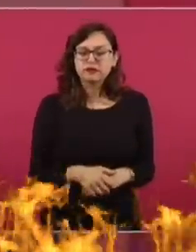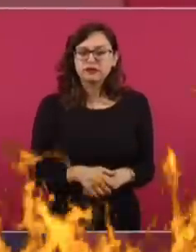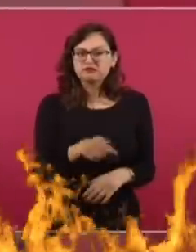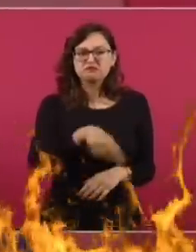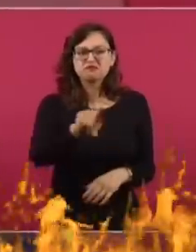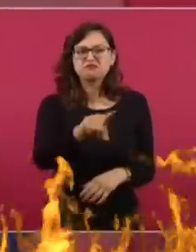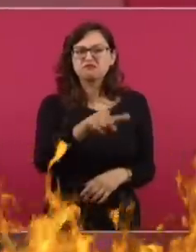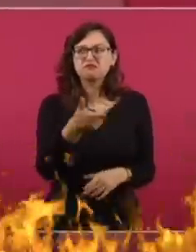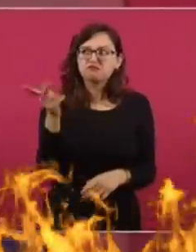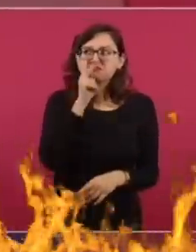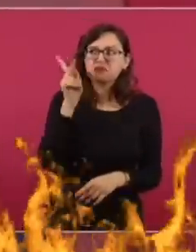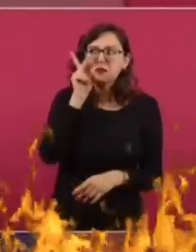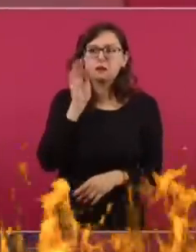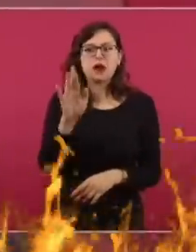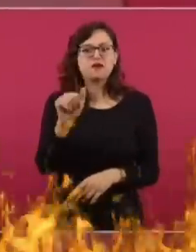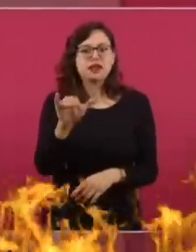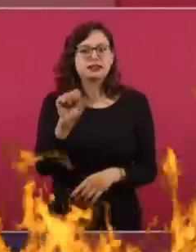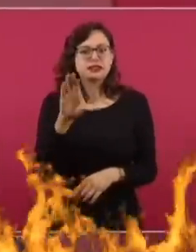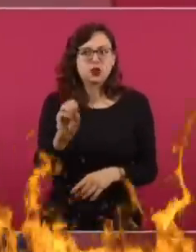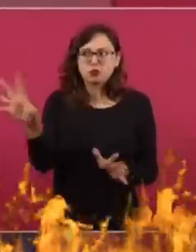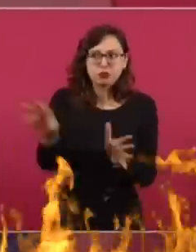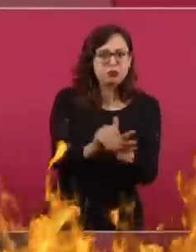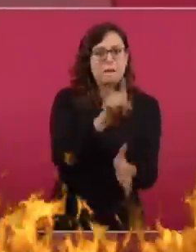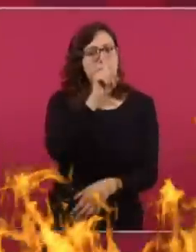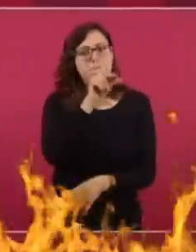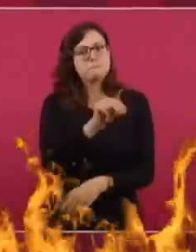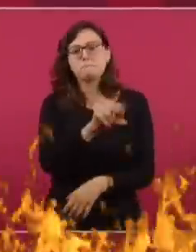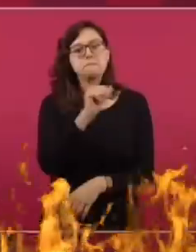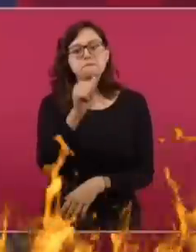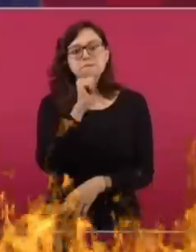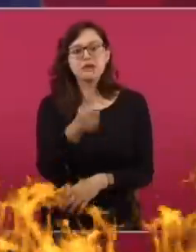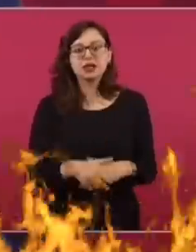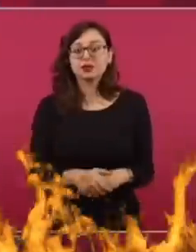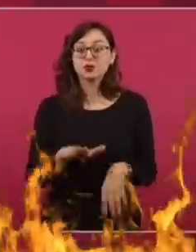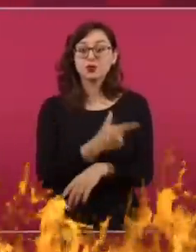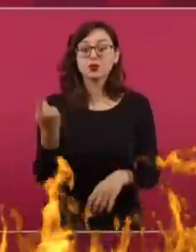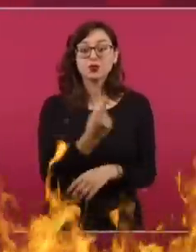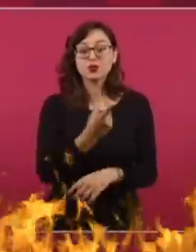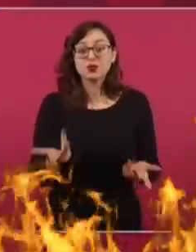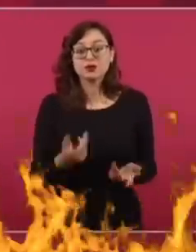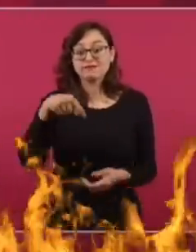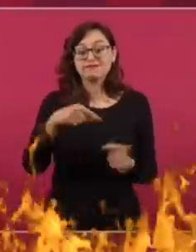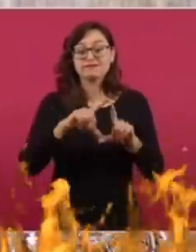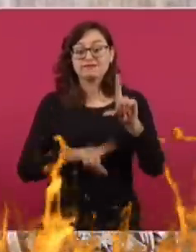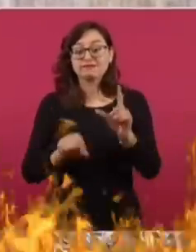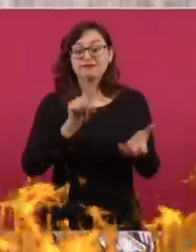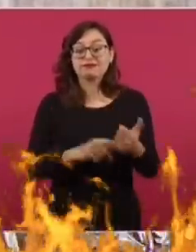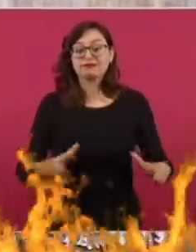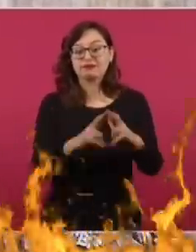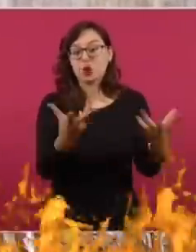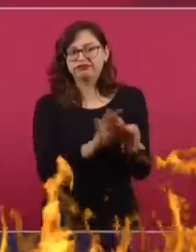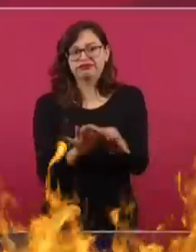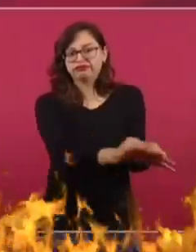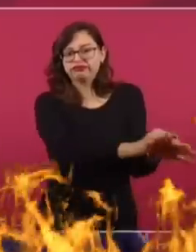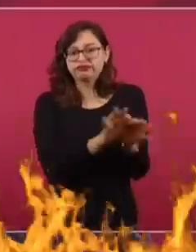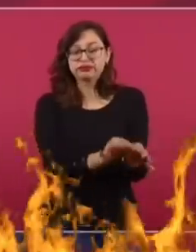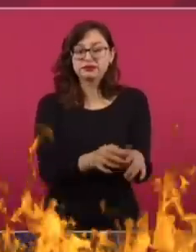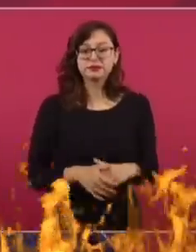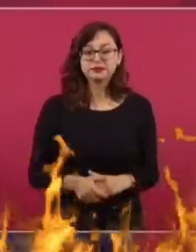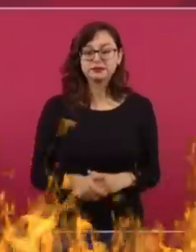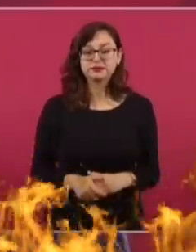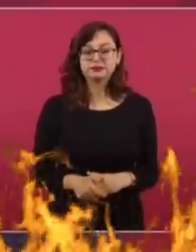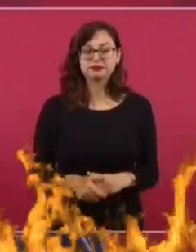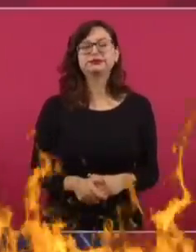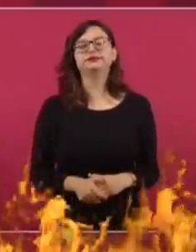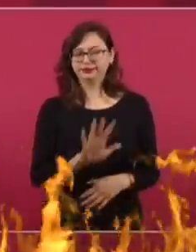de papá francisco porque están muy apoyados por la oligarquía mexicana entonces